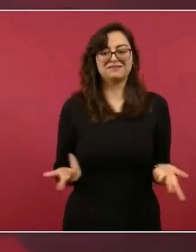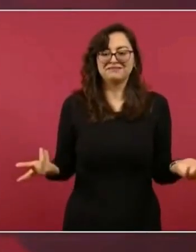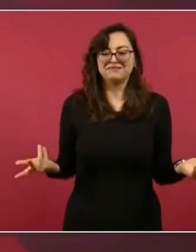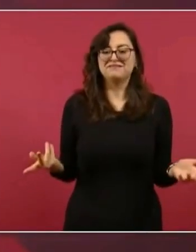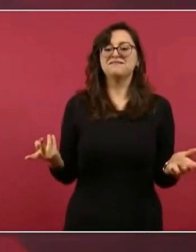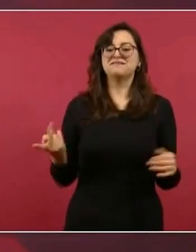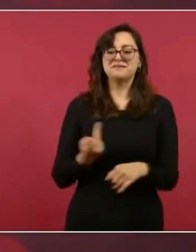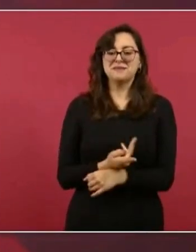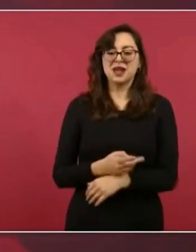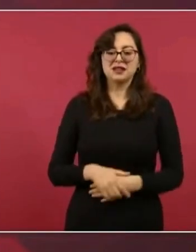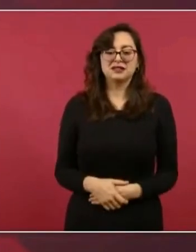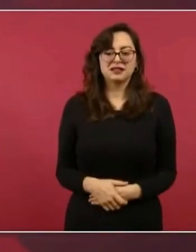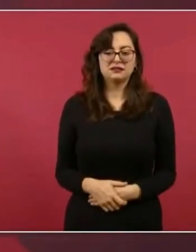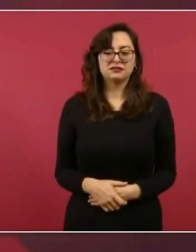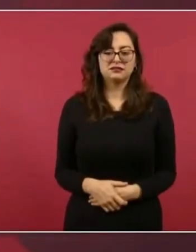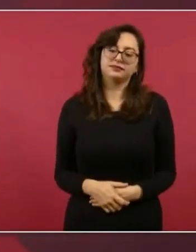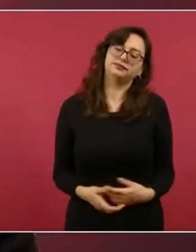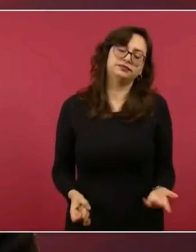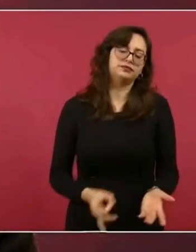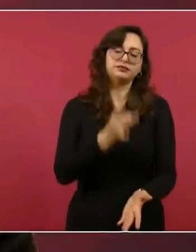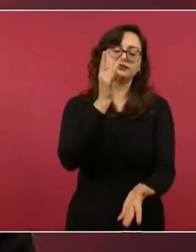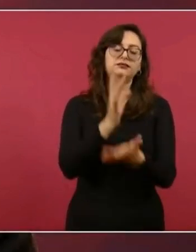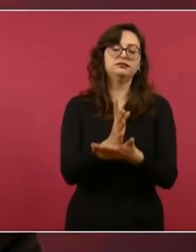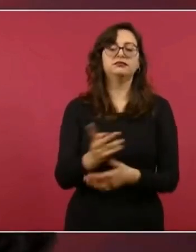también por politiquería,